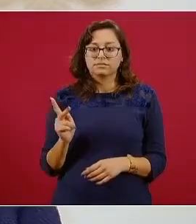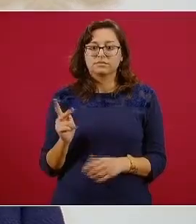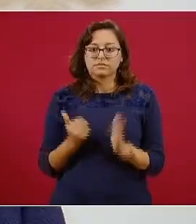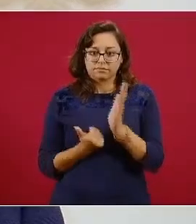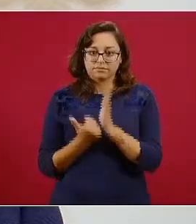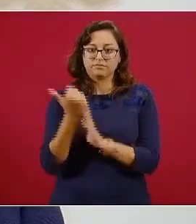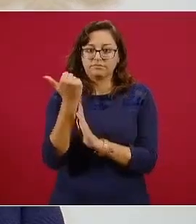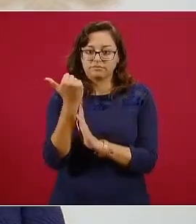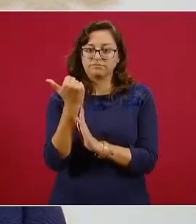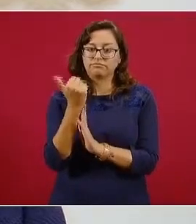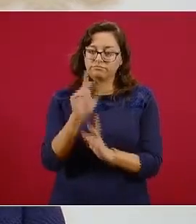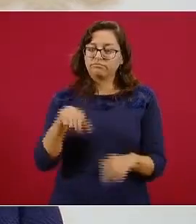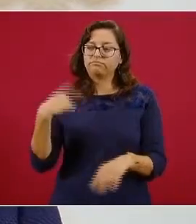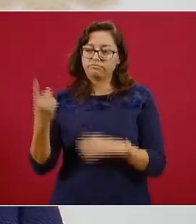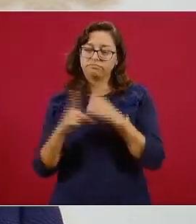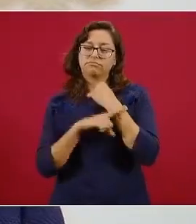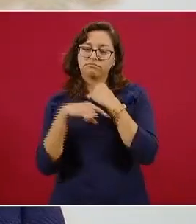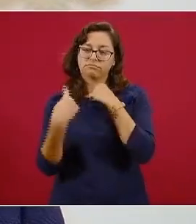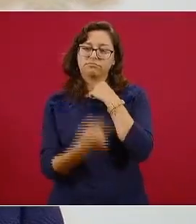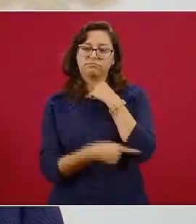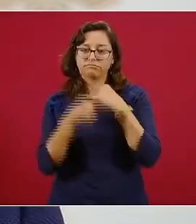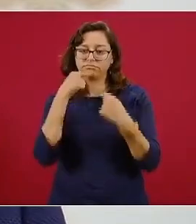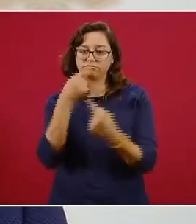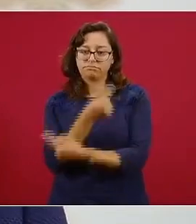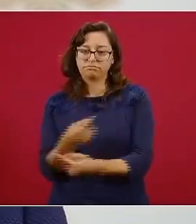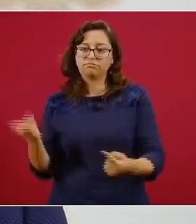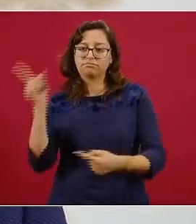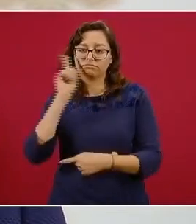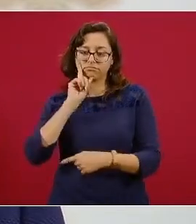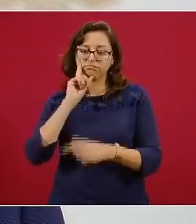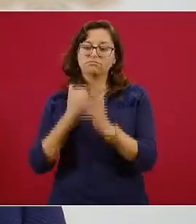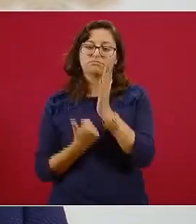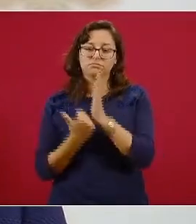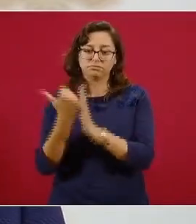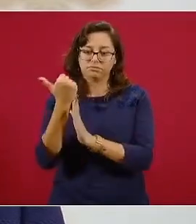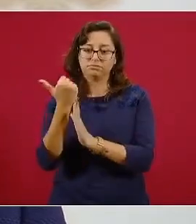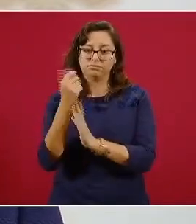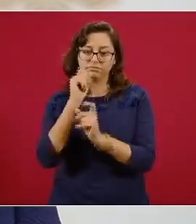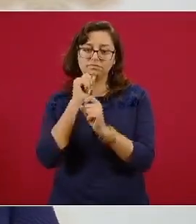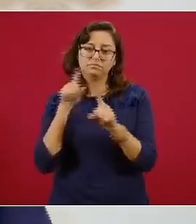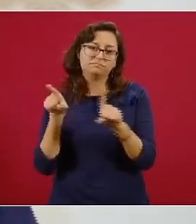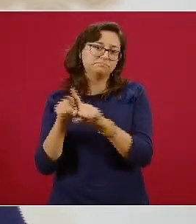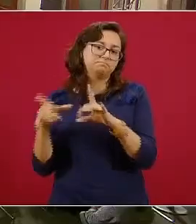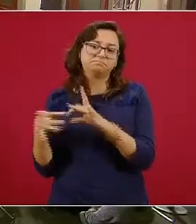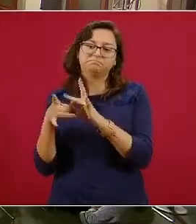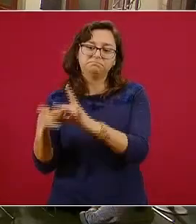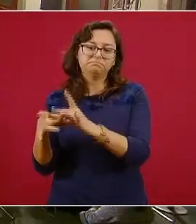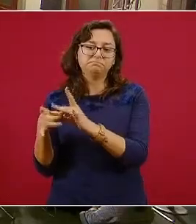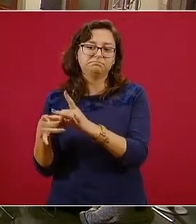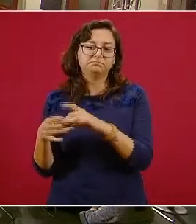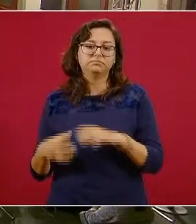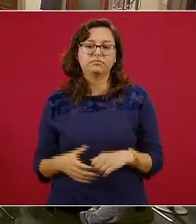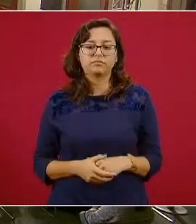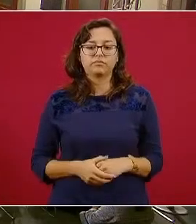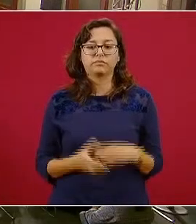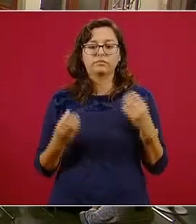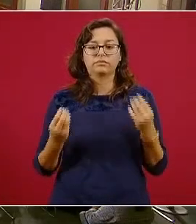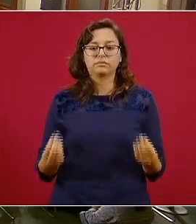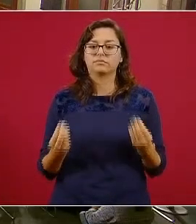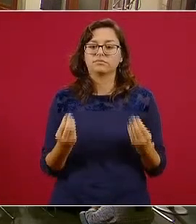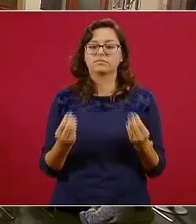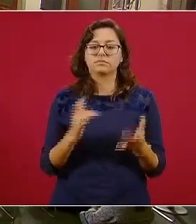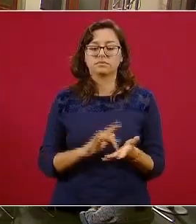probablemente va a crecer, es probable que crezca el embarazo, porque va a crecer la pobreza también. Muchas